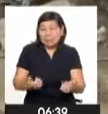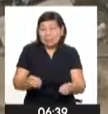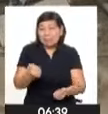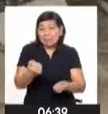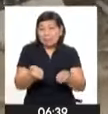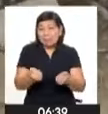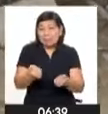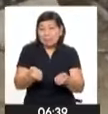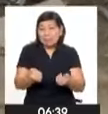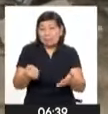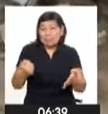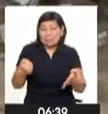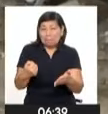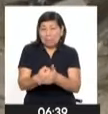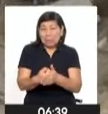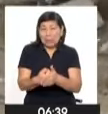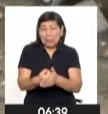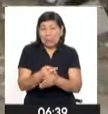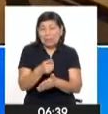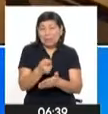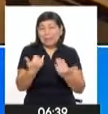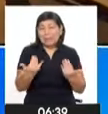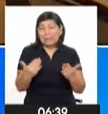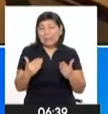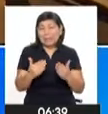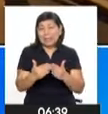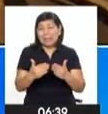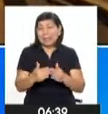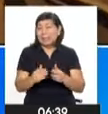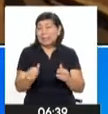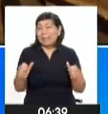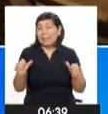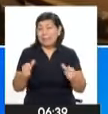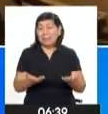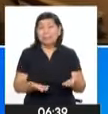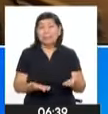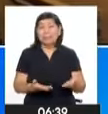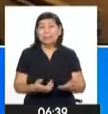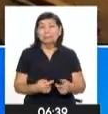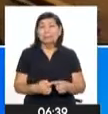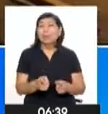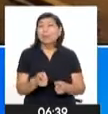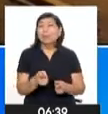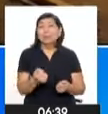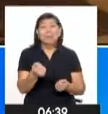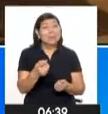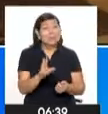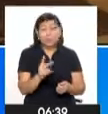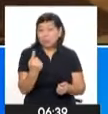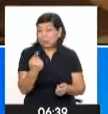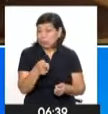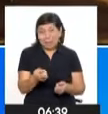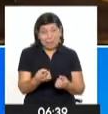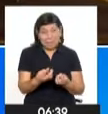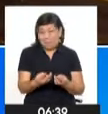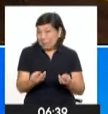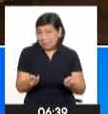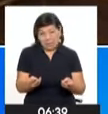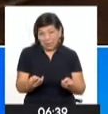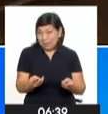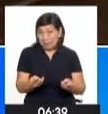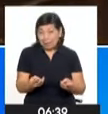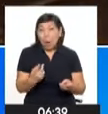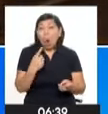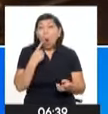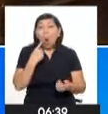conductor empotrando su vehículo contra esta vivienda. La peor parte se la llevó él porque los daños no han sido solamente materiales.